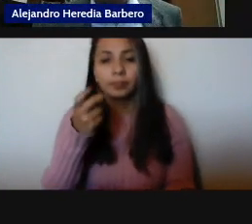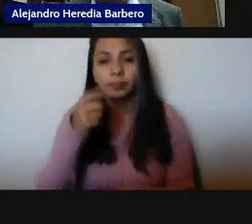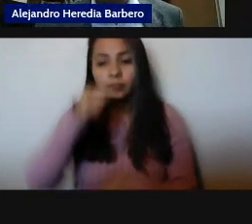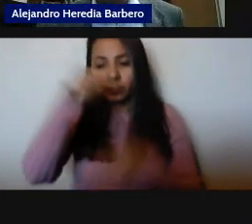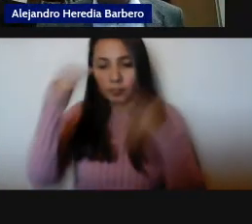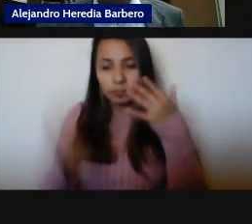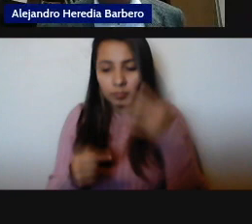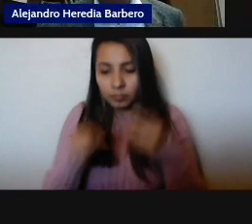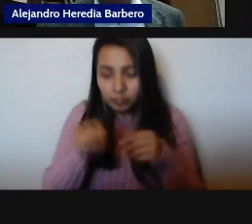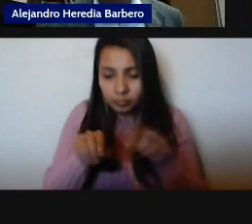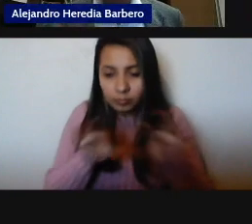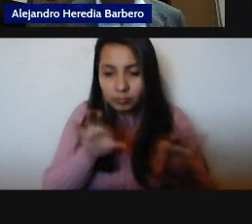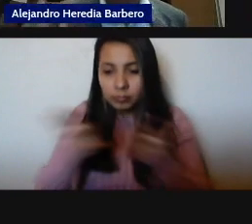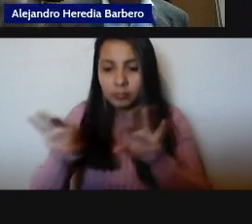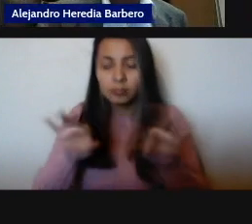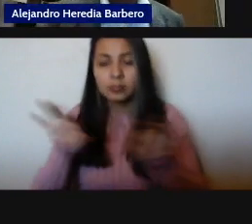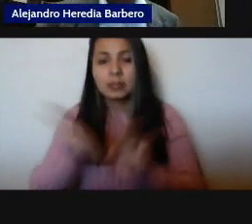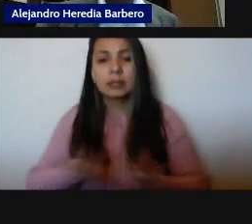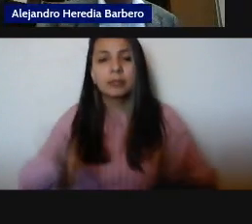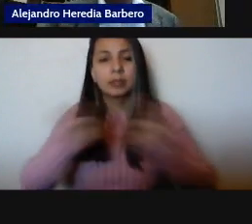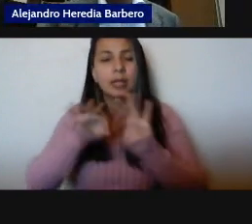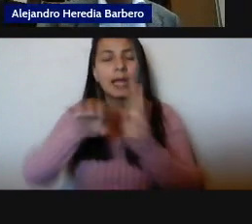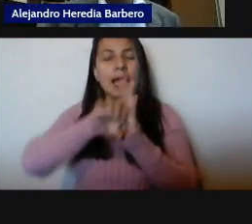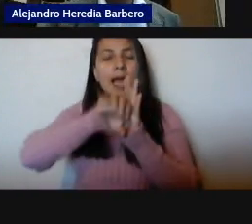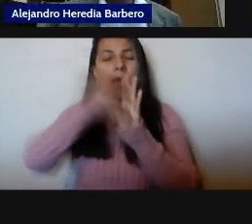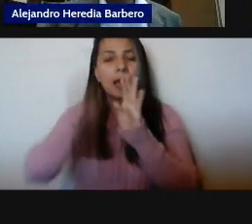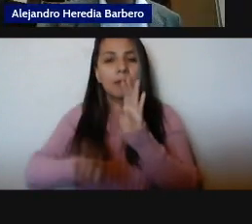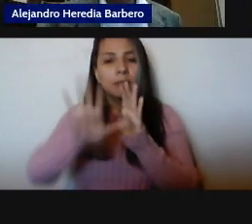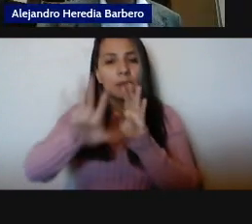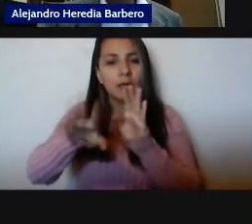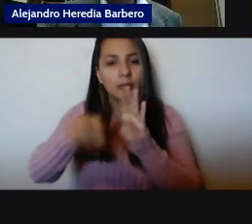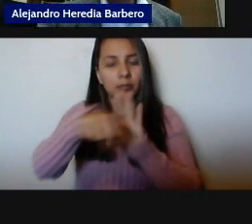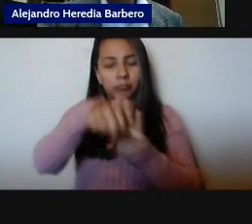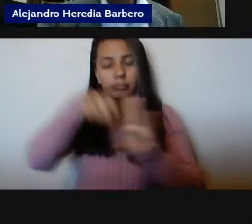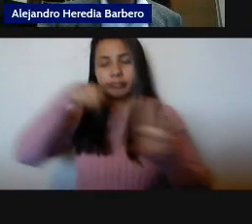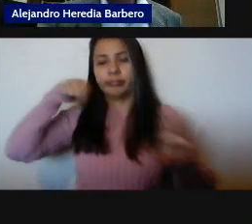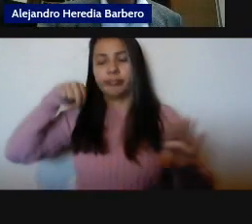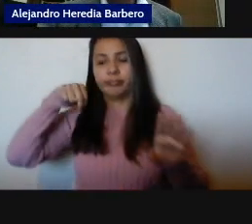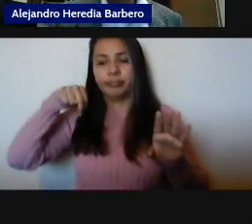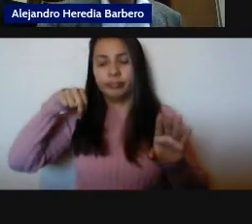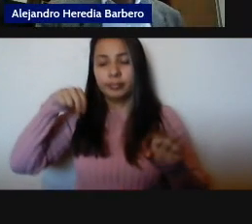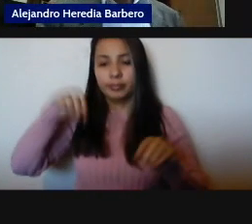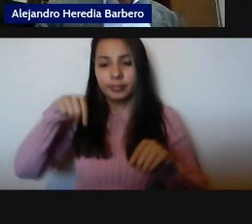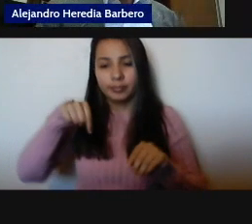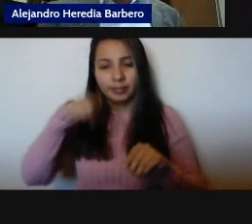los elementos relevantes para nuestra simulación.